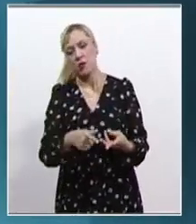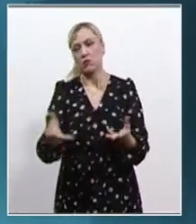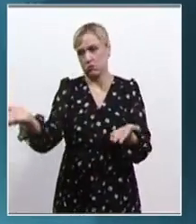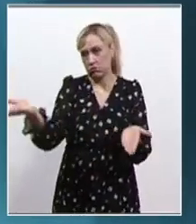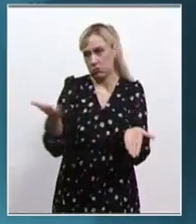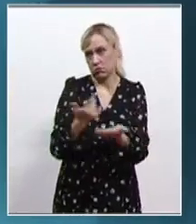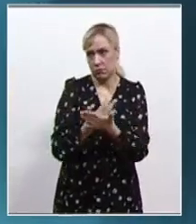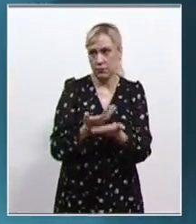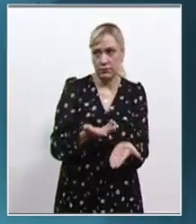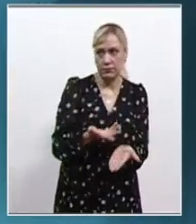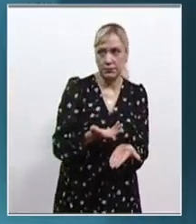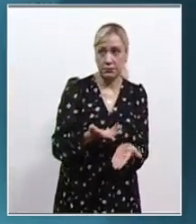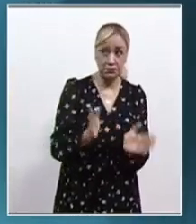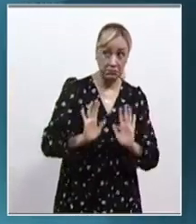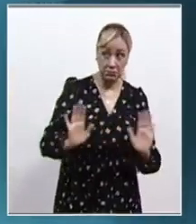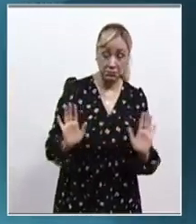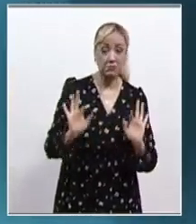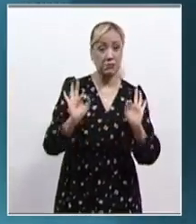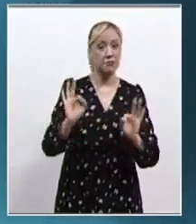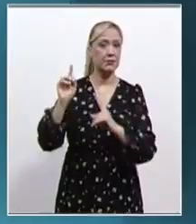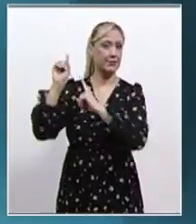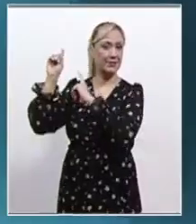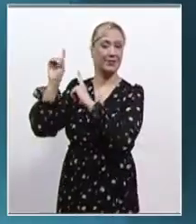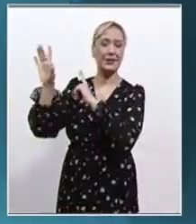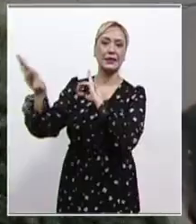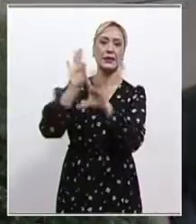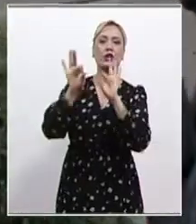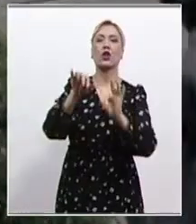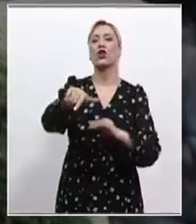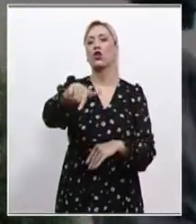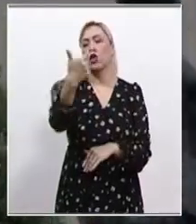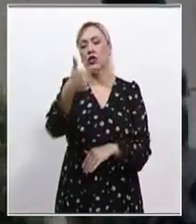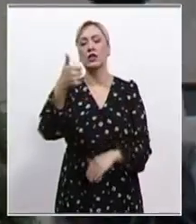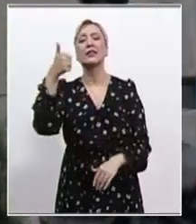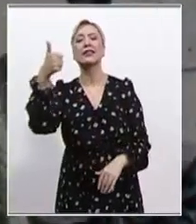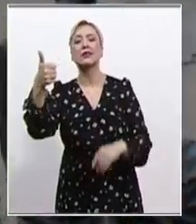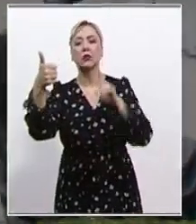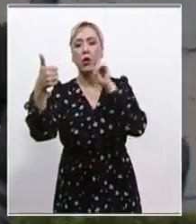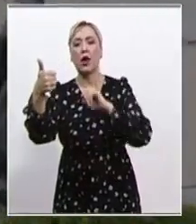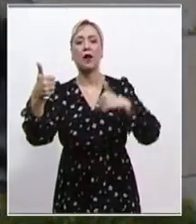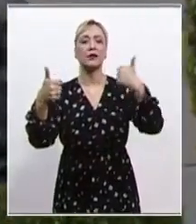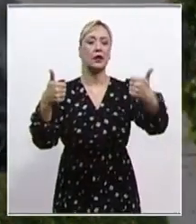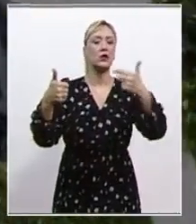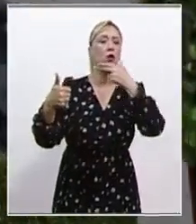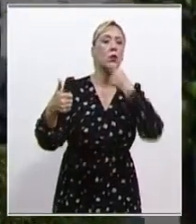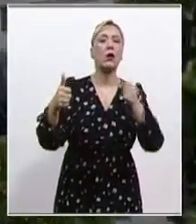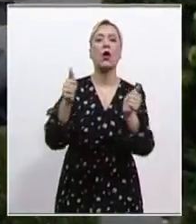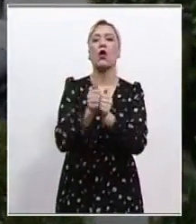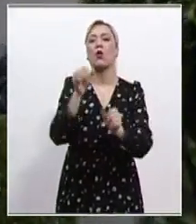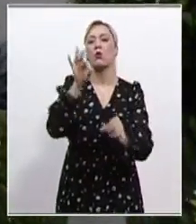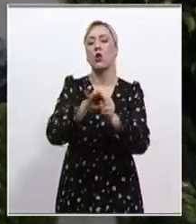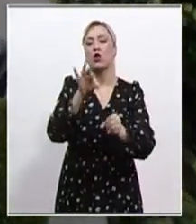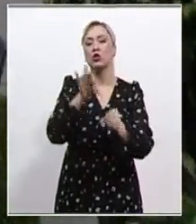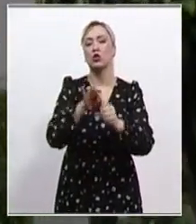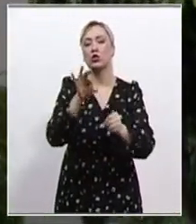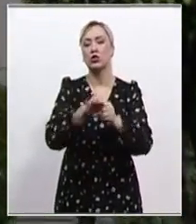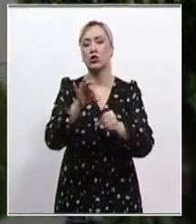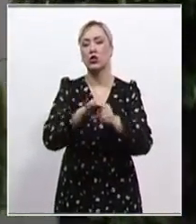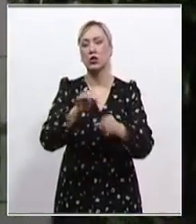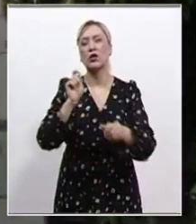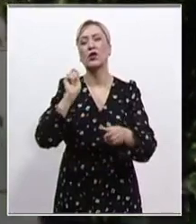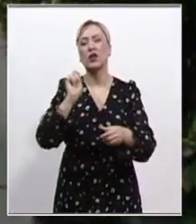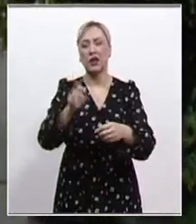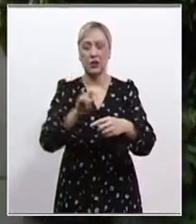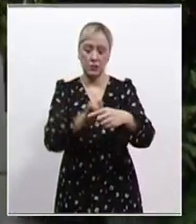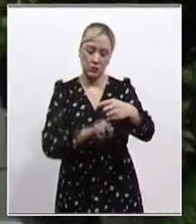después de evaluar a los aspirantes, elegirá a 12, 6 mujeres y 6 hombres a través de votación por cédula. La Corte publicará